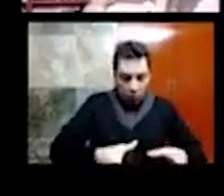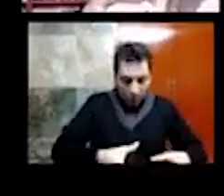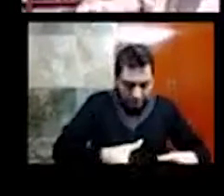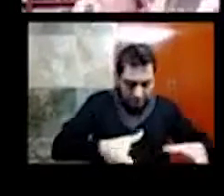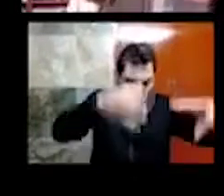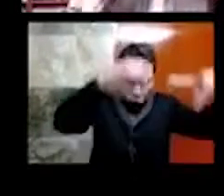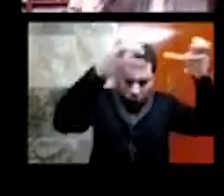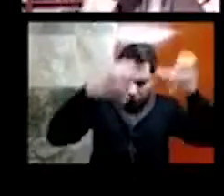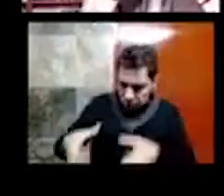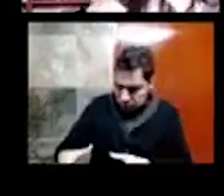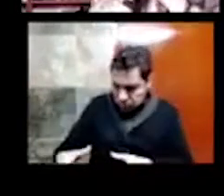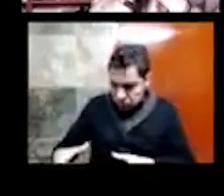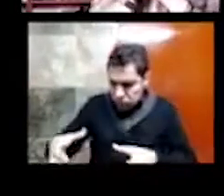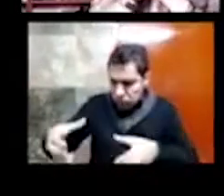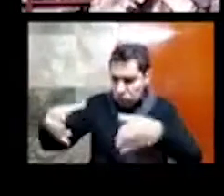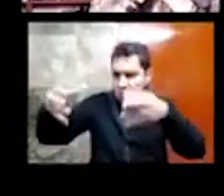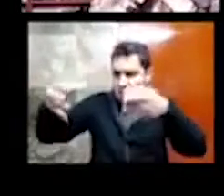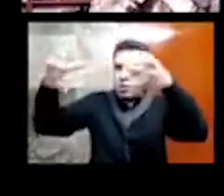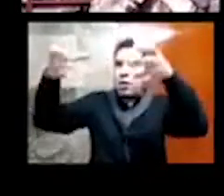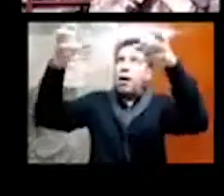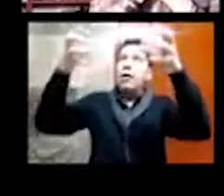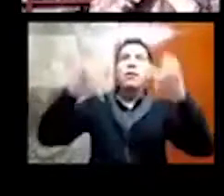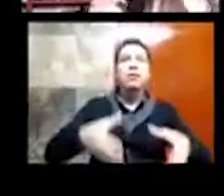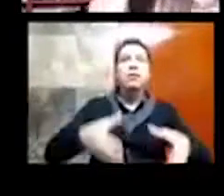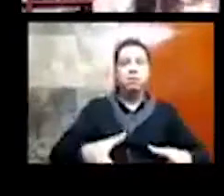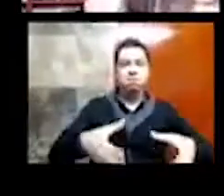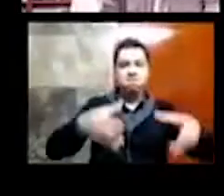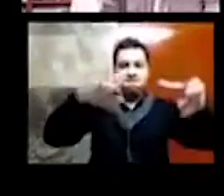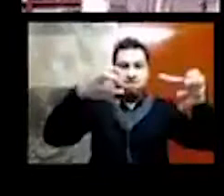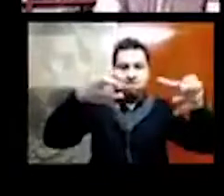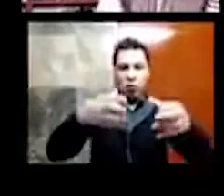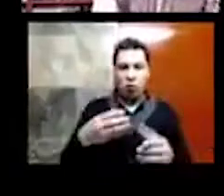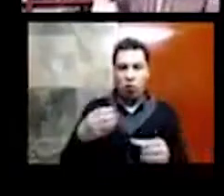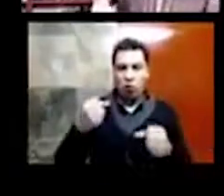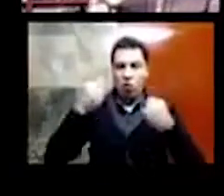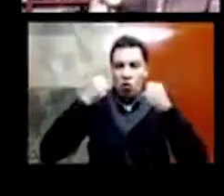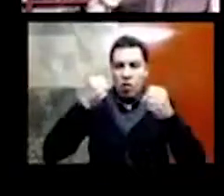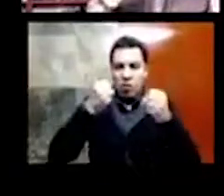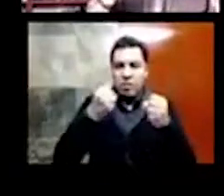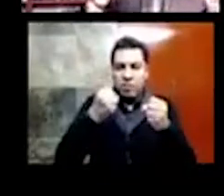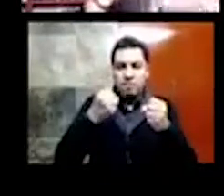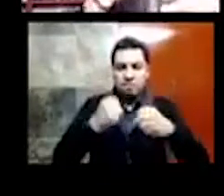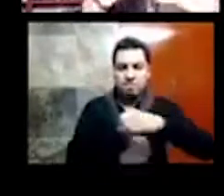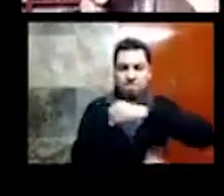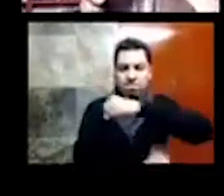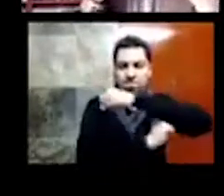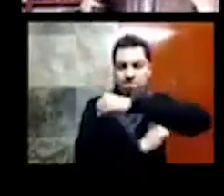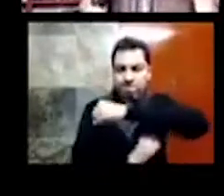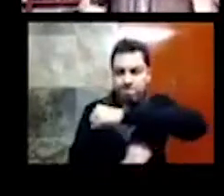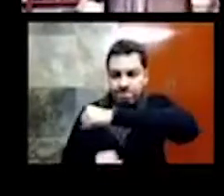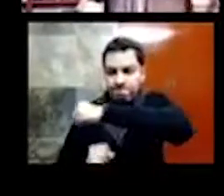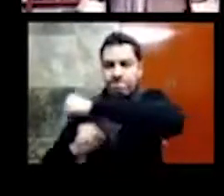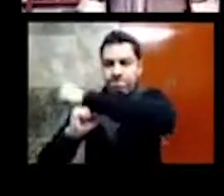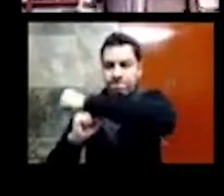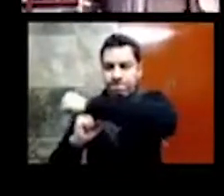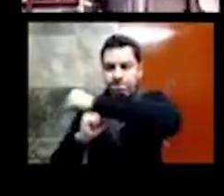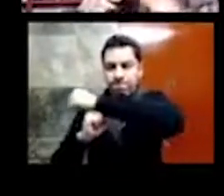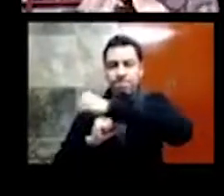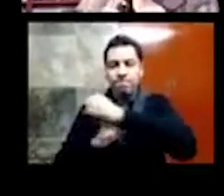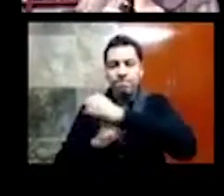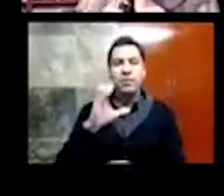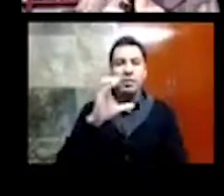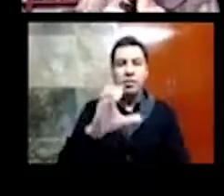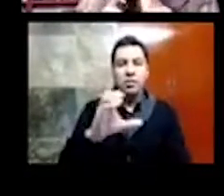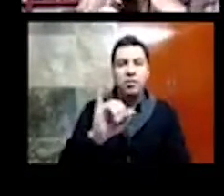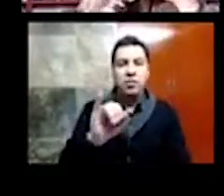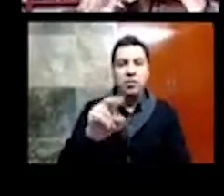patios hundidos, ¿no?, que obturan, ocluyen tu campo visual, la Ciudadela se convierte en este gran concepto de